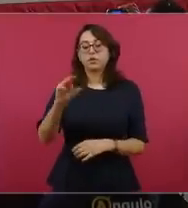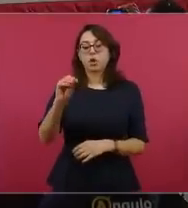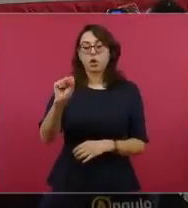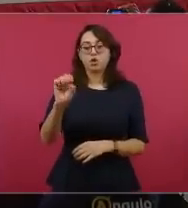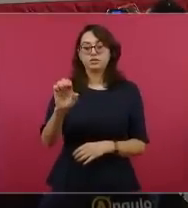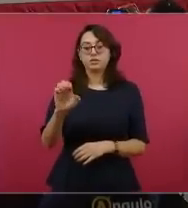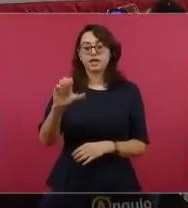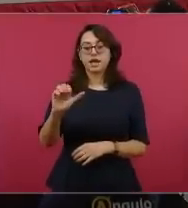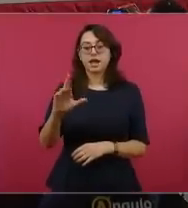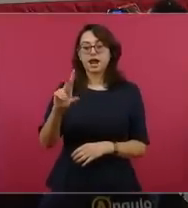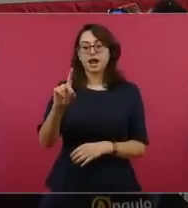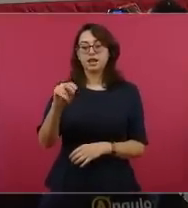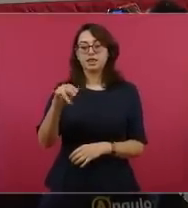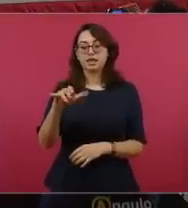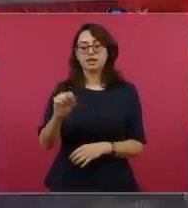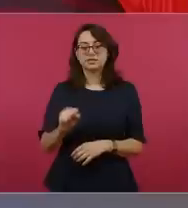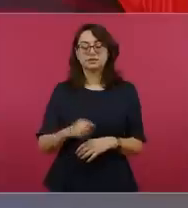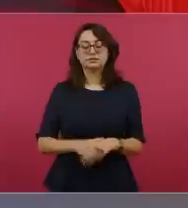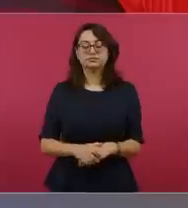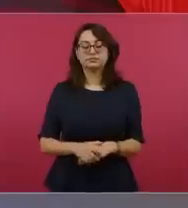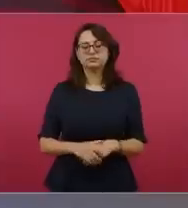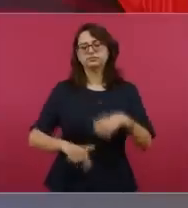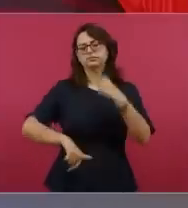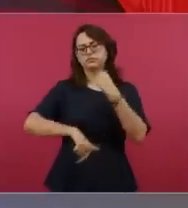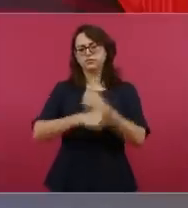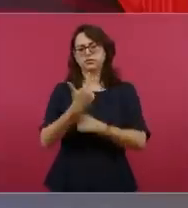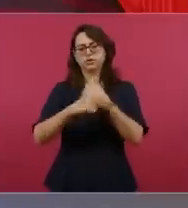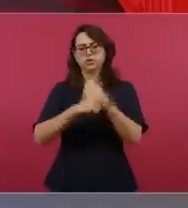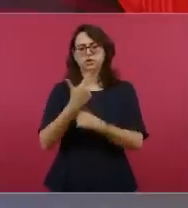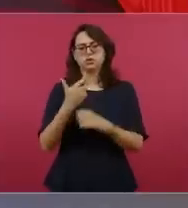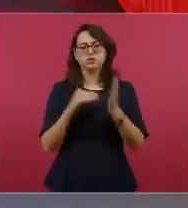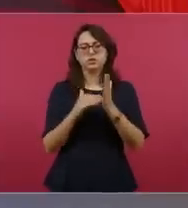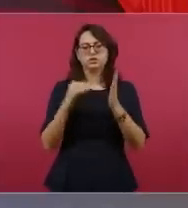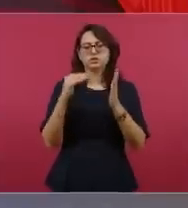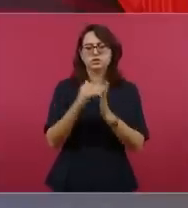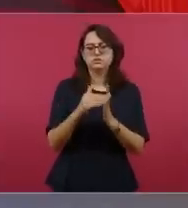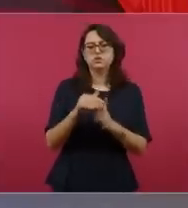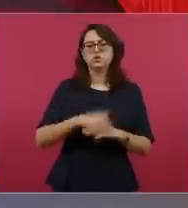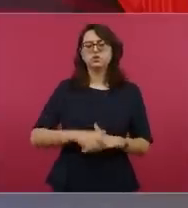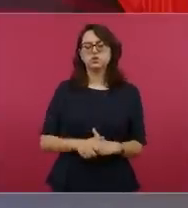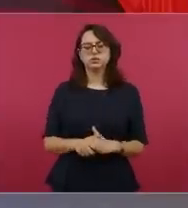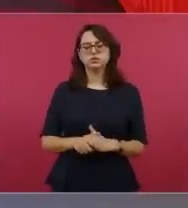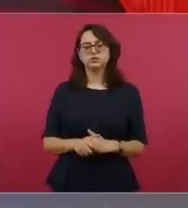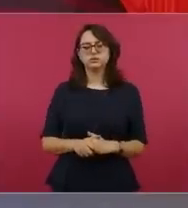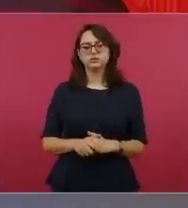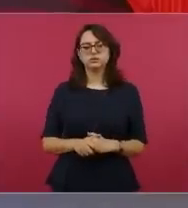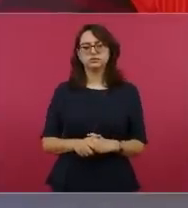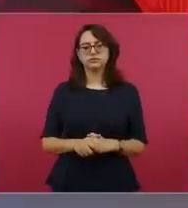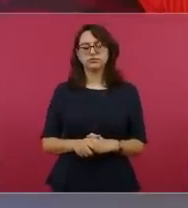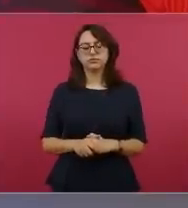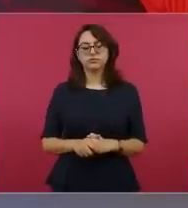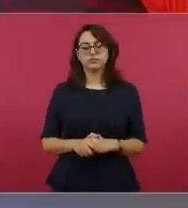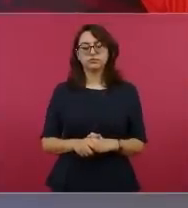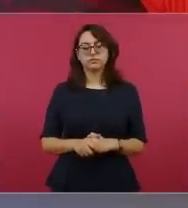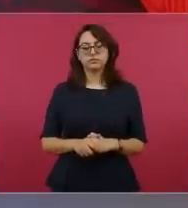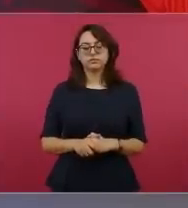doce millones quinientos treinta y tres mil novecientos cuarenta y ocho